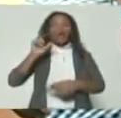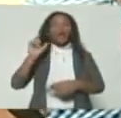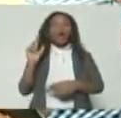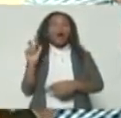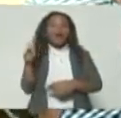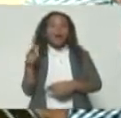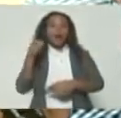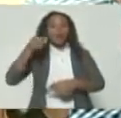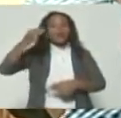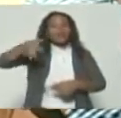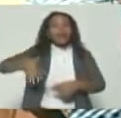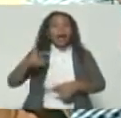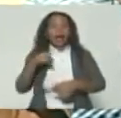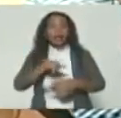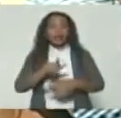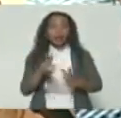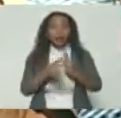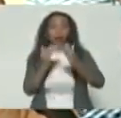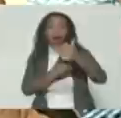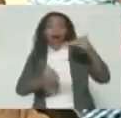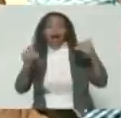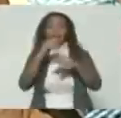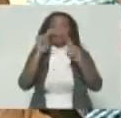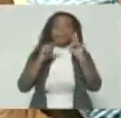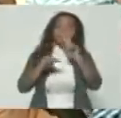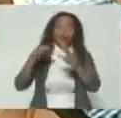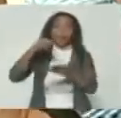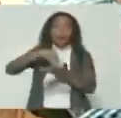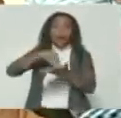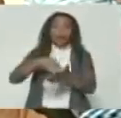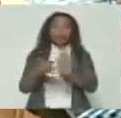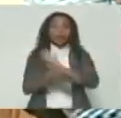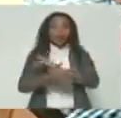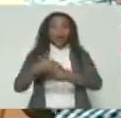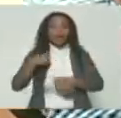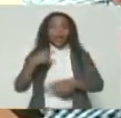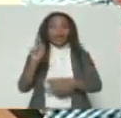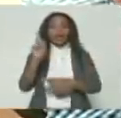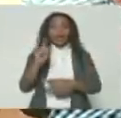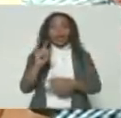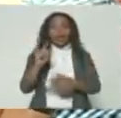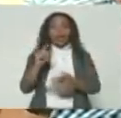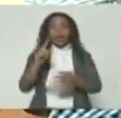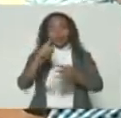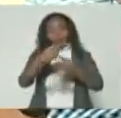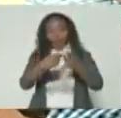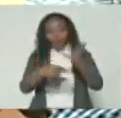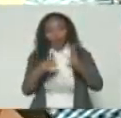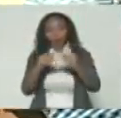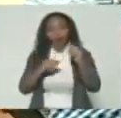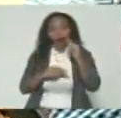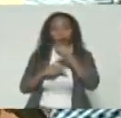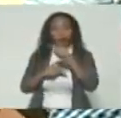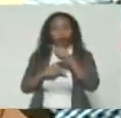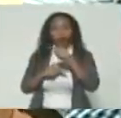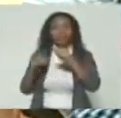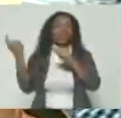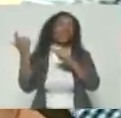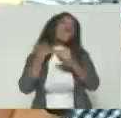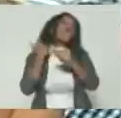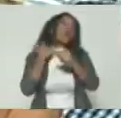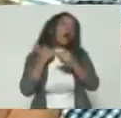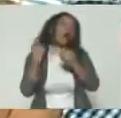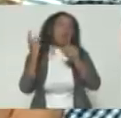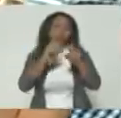en los Altos Mirandinos y en el eje de El Atillo y Baruta. Todos ellos hemos buscado a esos viejos productores que